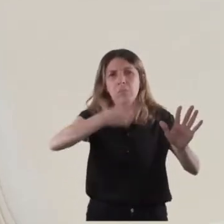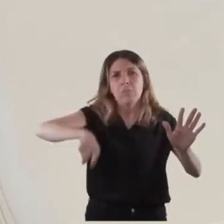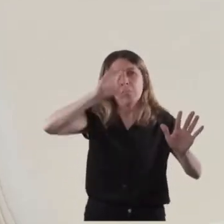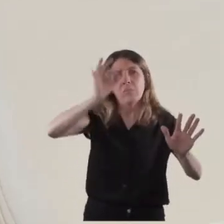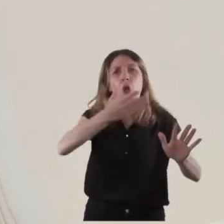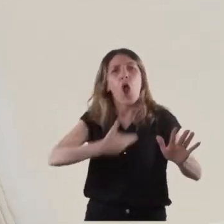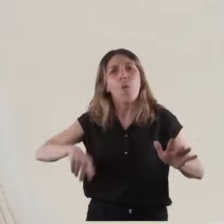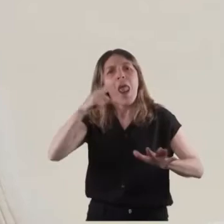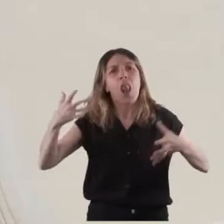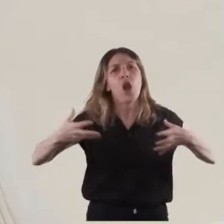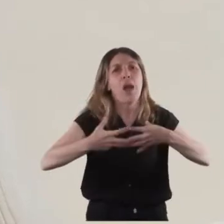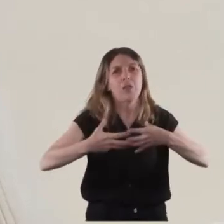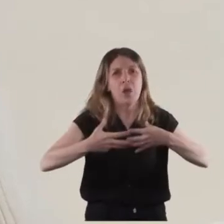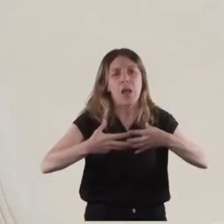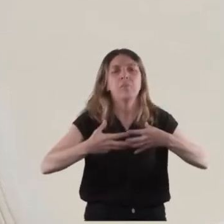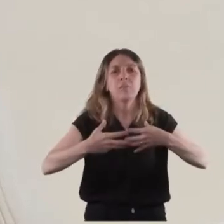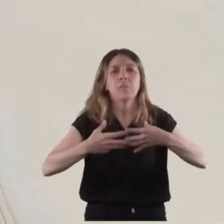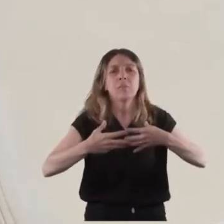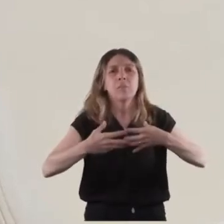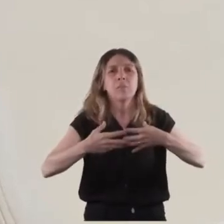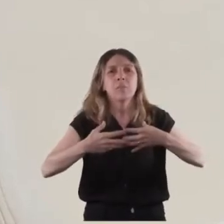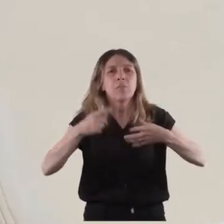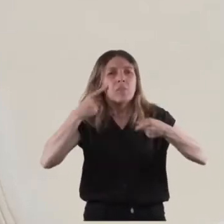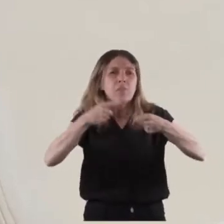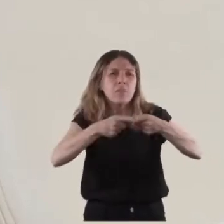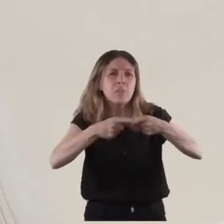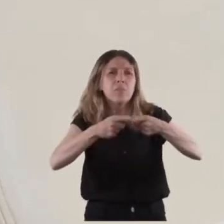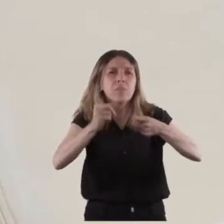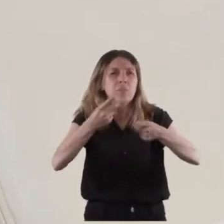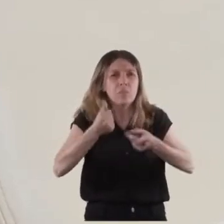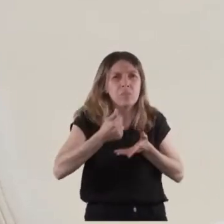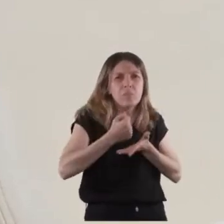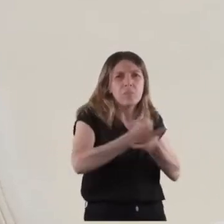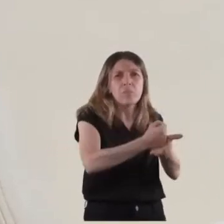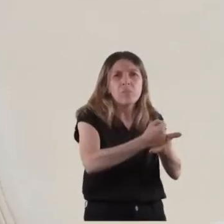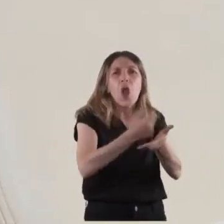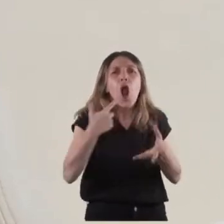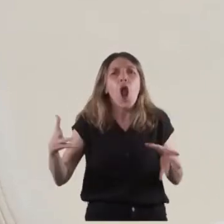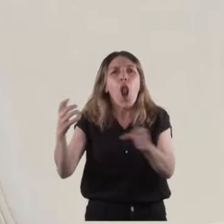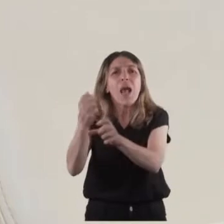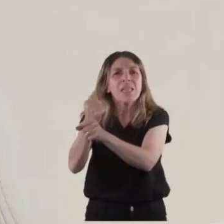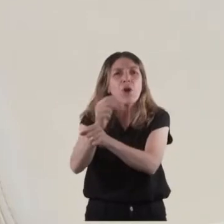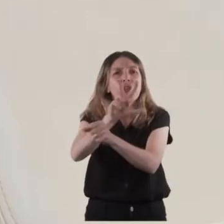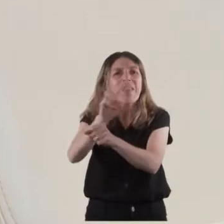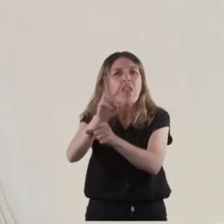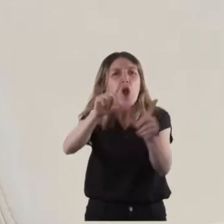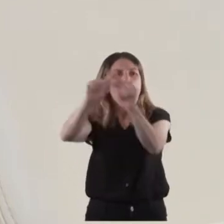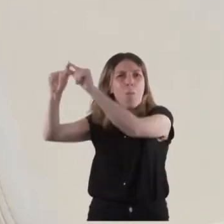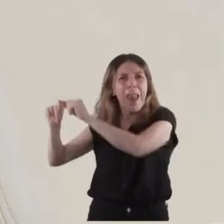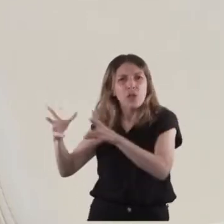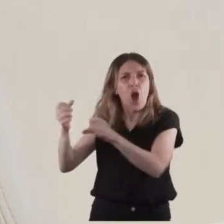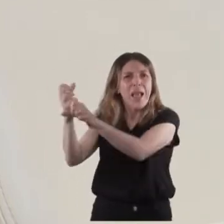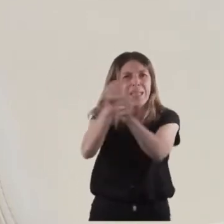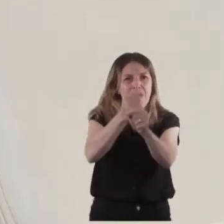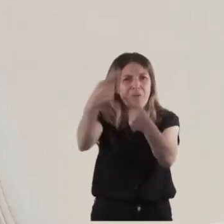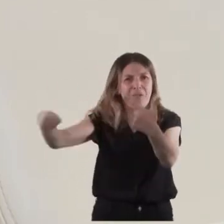quiere trasladarle el costo de los subsidios de 32 líneas de colectivos a la ciudad de buenos aires y